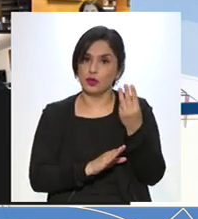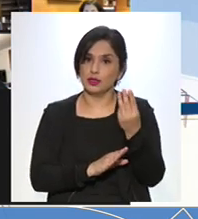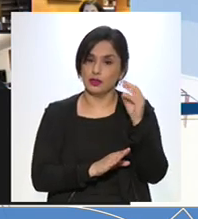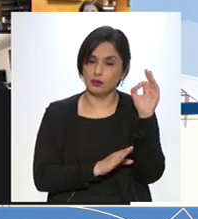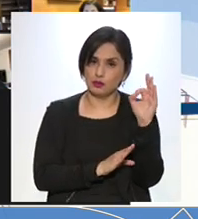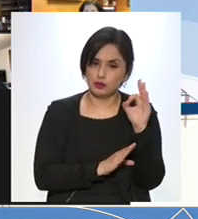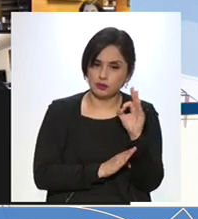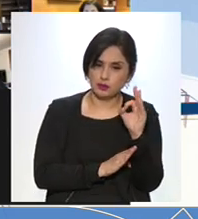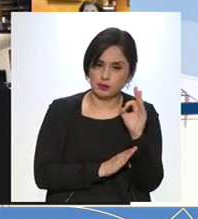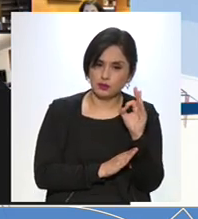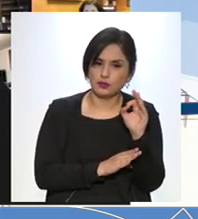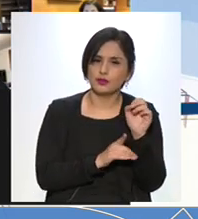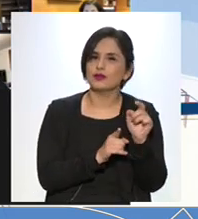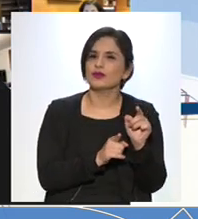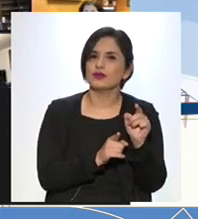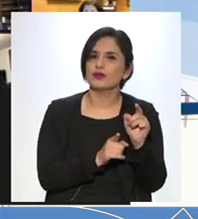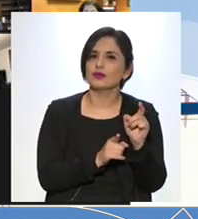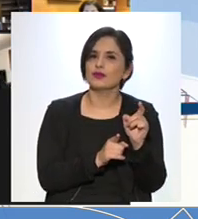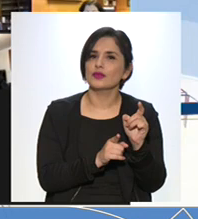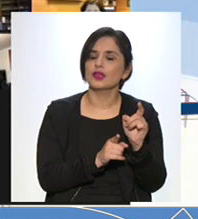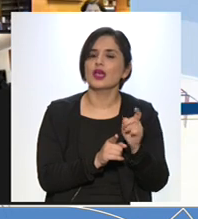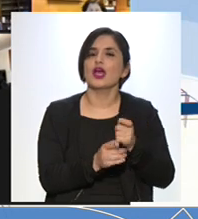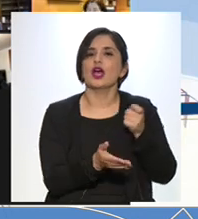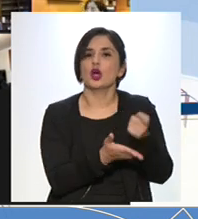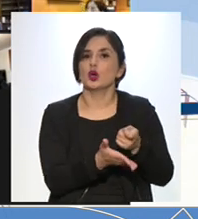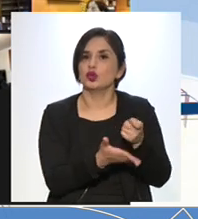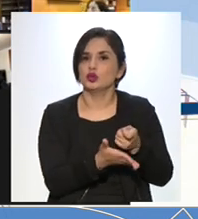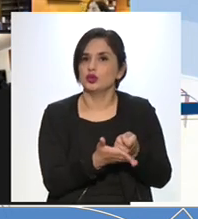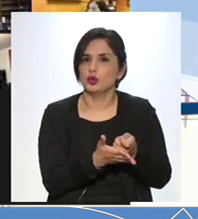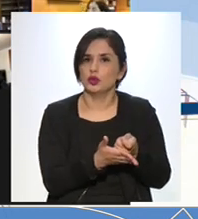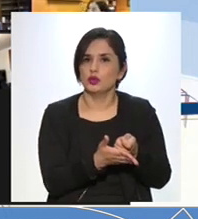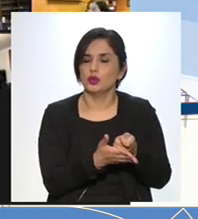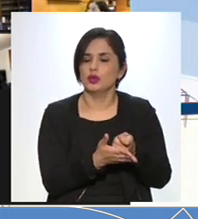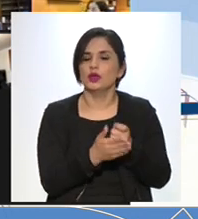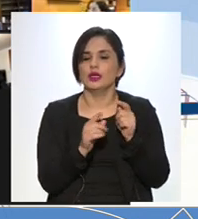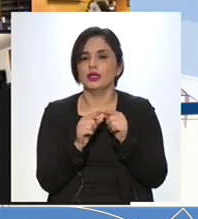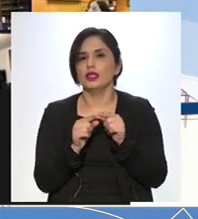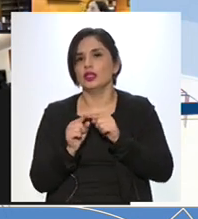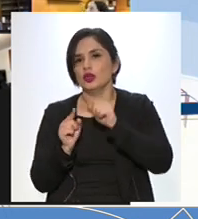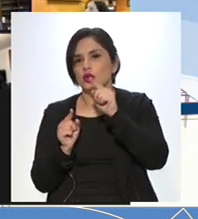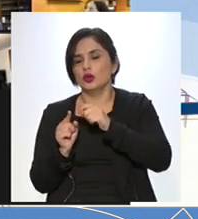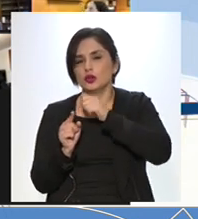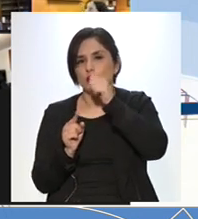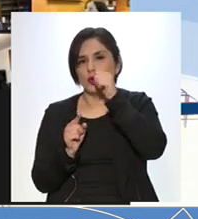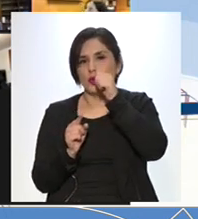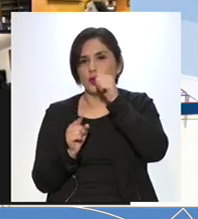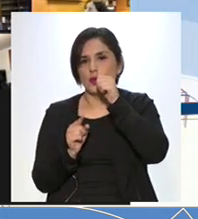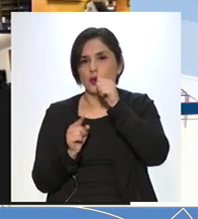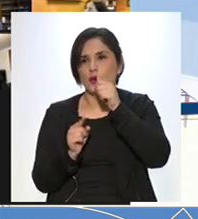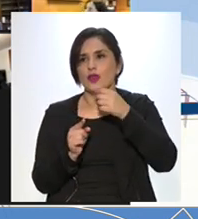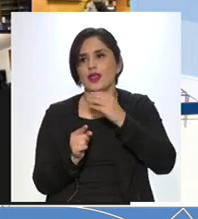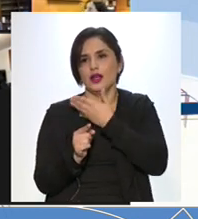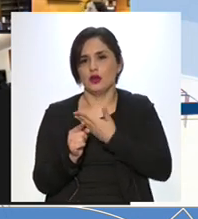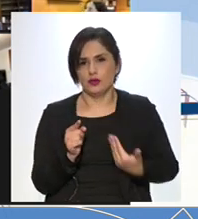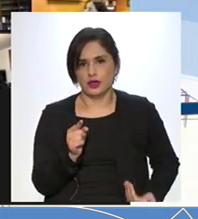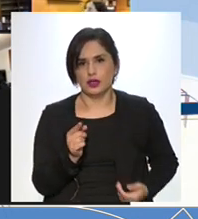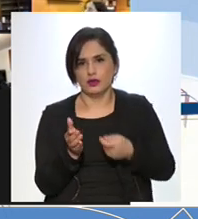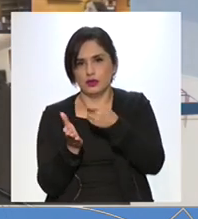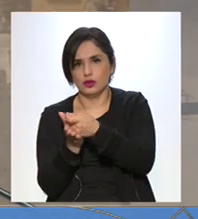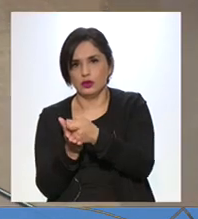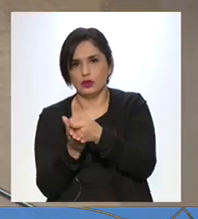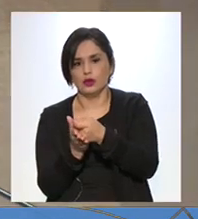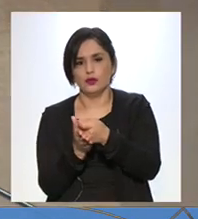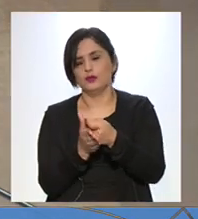porcentuales, corresponde a consumo y el resto a consumo privado y el resto a consumo del gobierno y formación